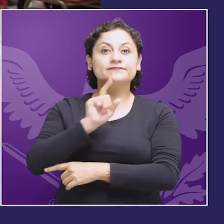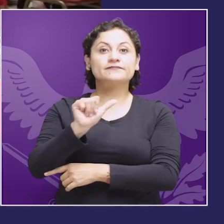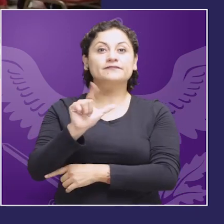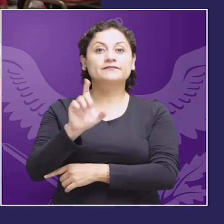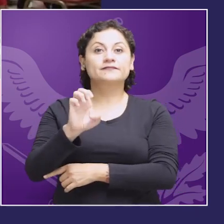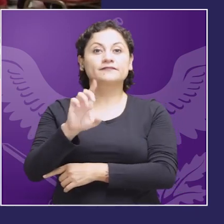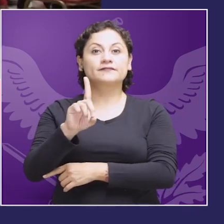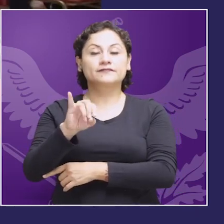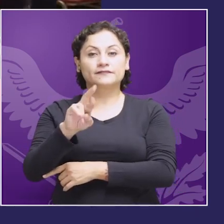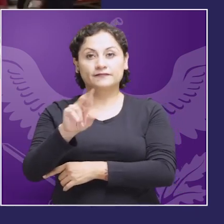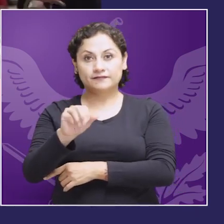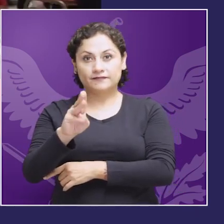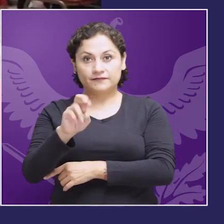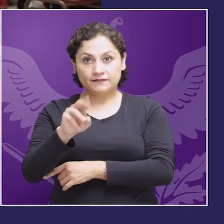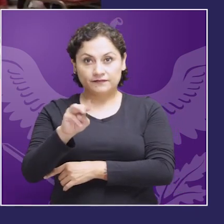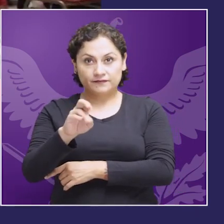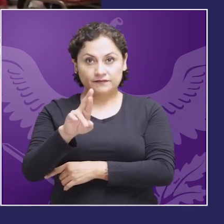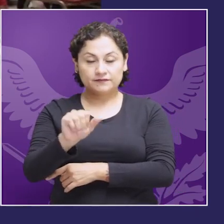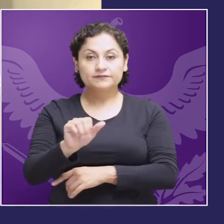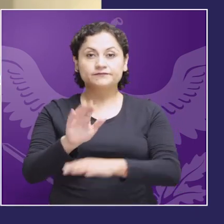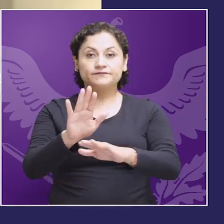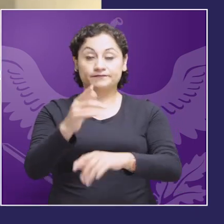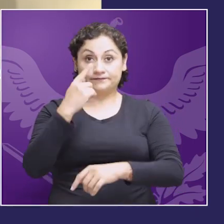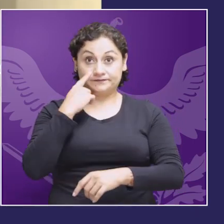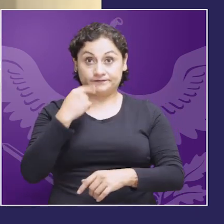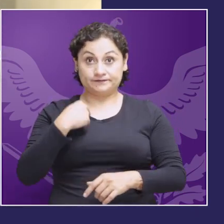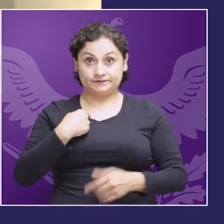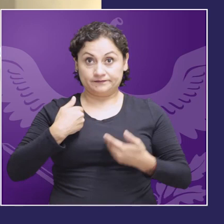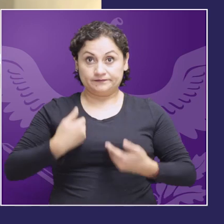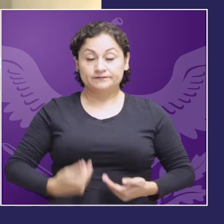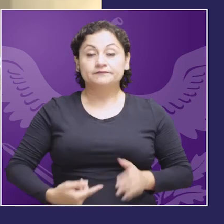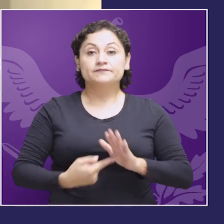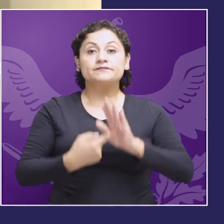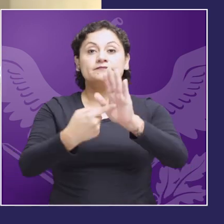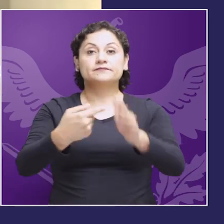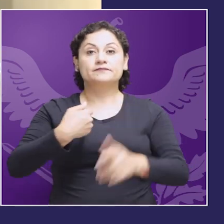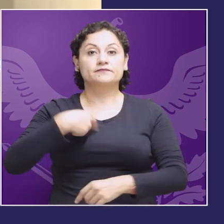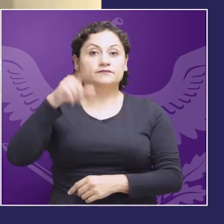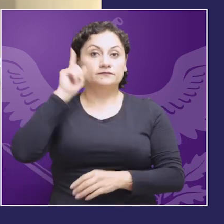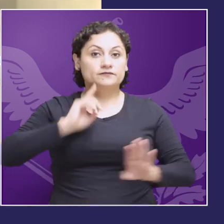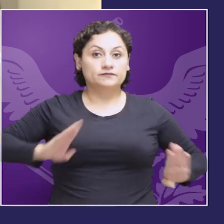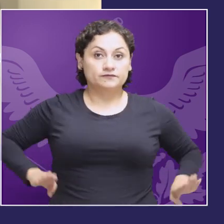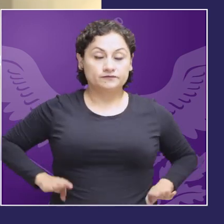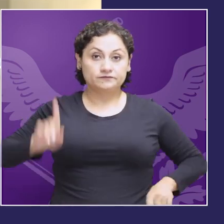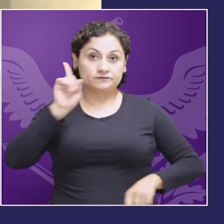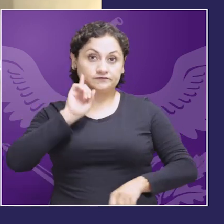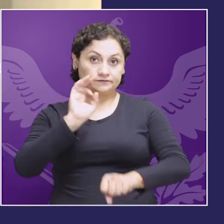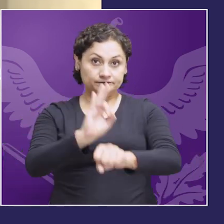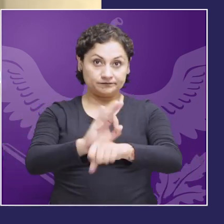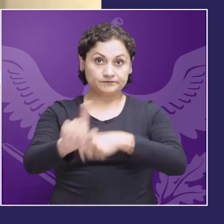Seguidamente escuchamos a la Alejandra Mora Mora. Bueno, lo primero es señalar que soy una mujer